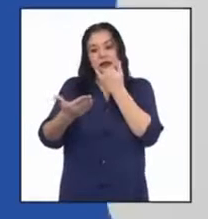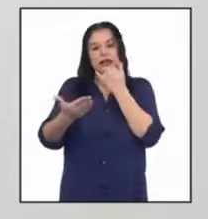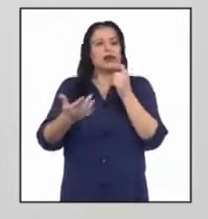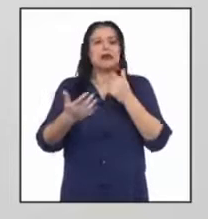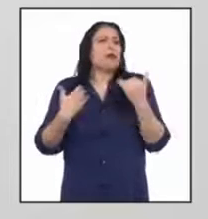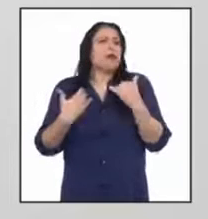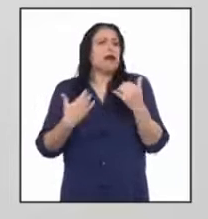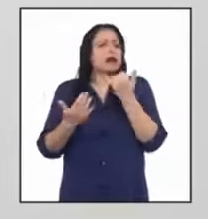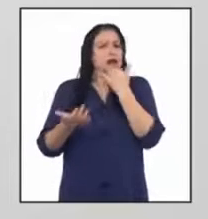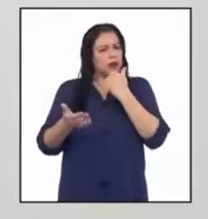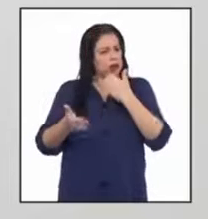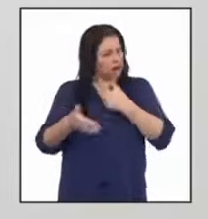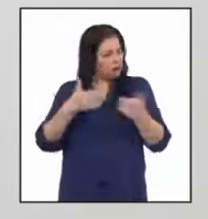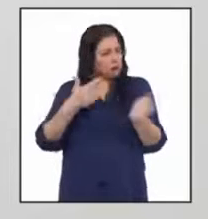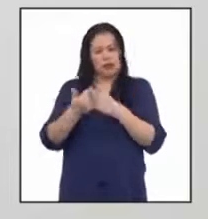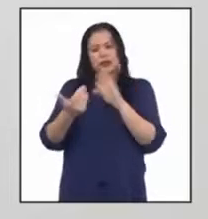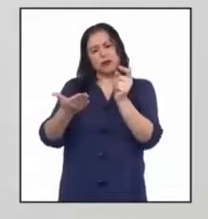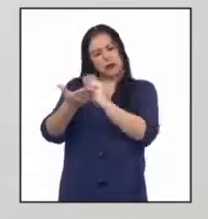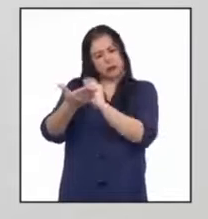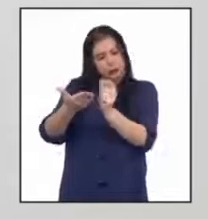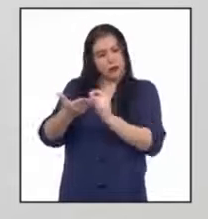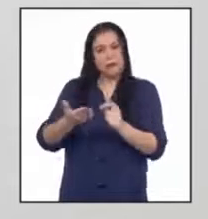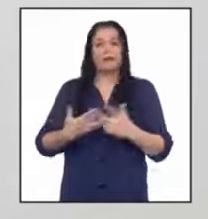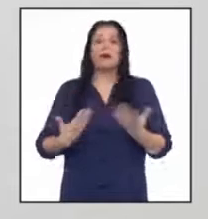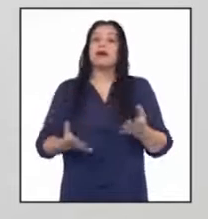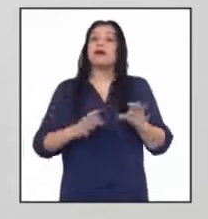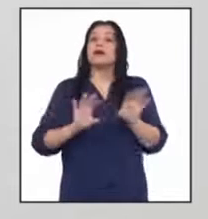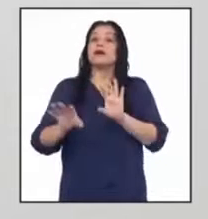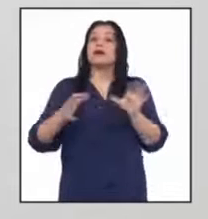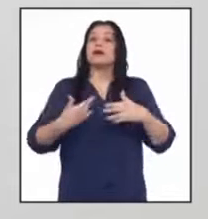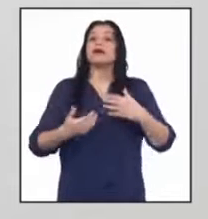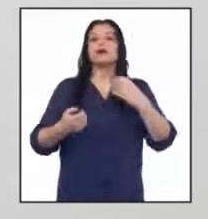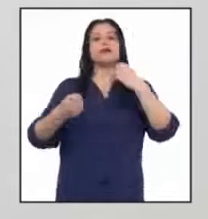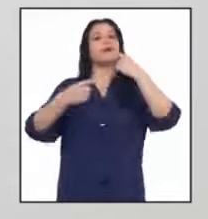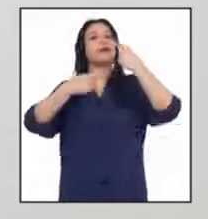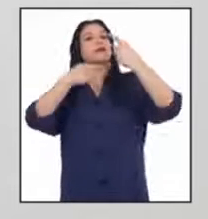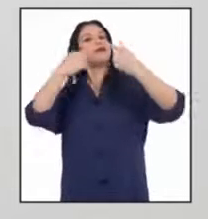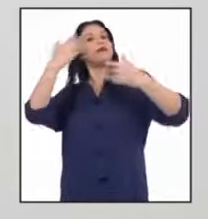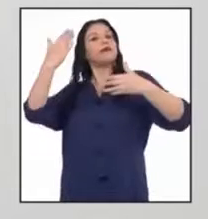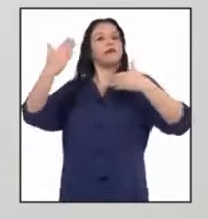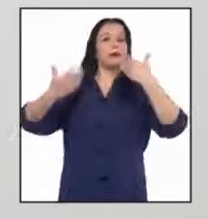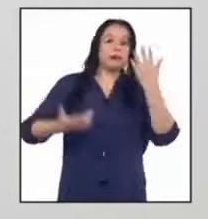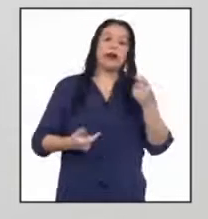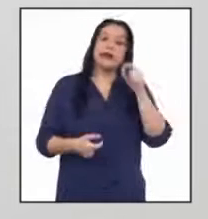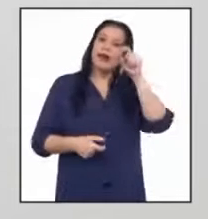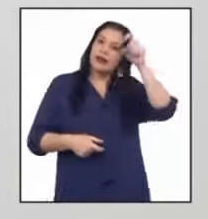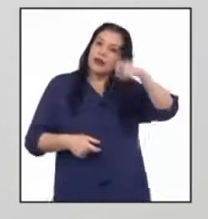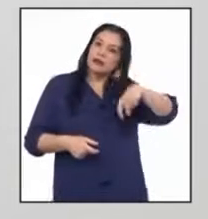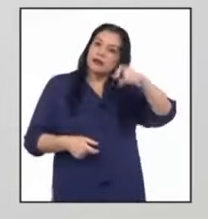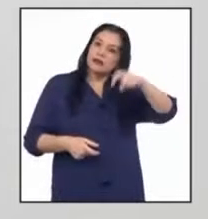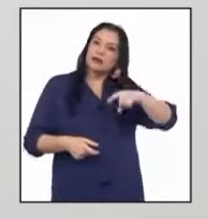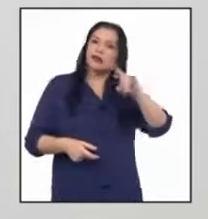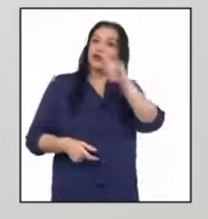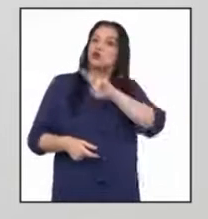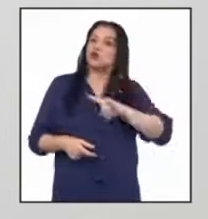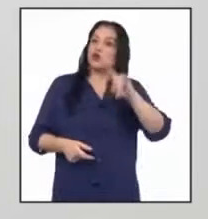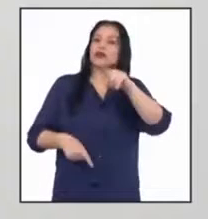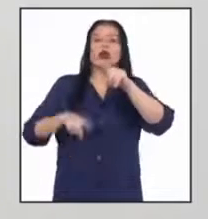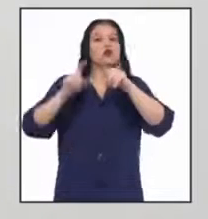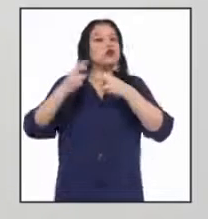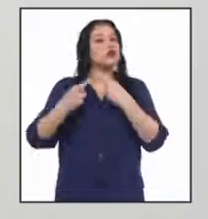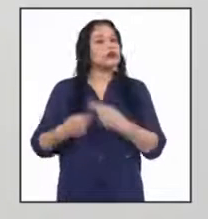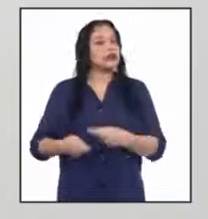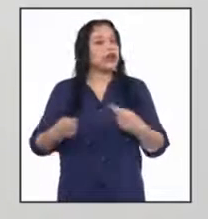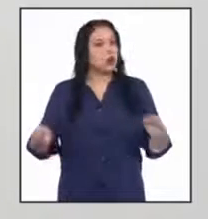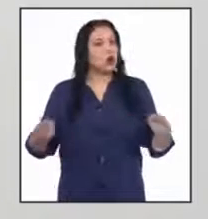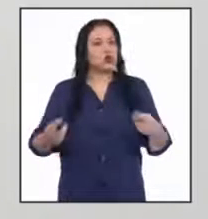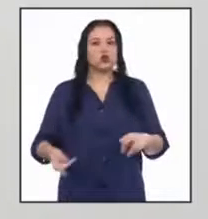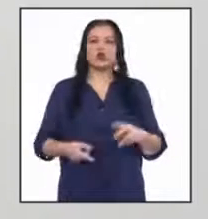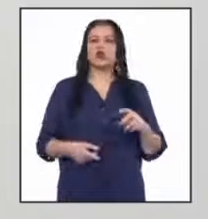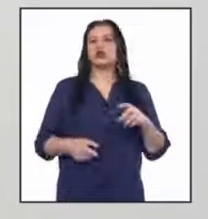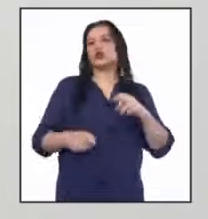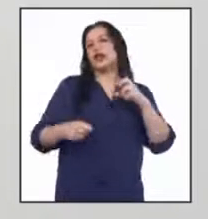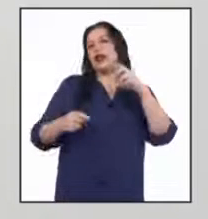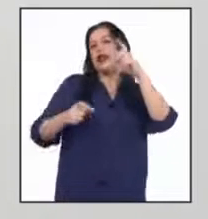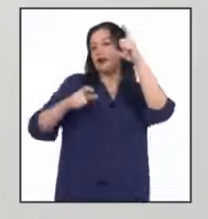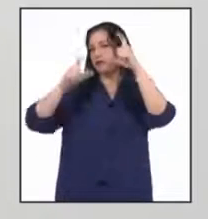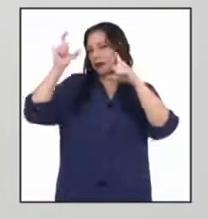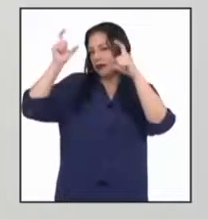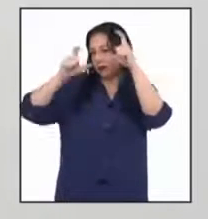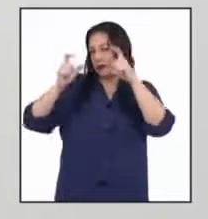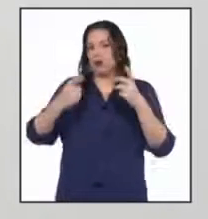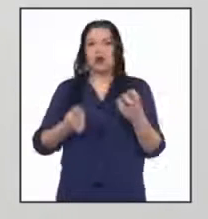miedo. Para el desarrollo del monólogo, también será necesario que utilices algunos recursos no verbales